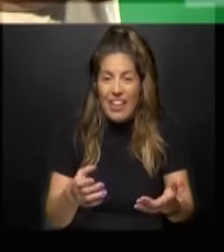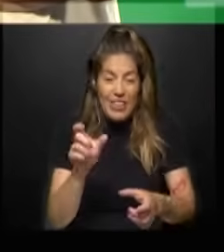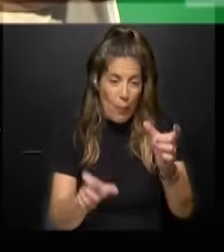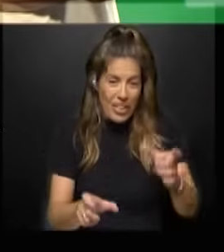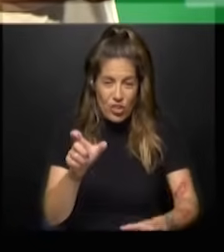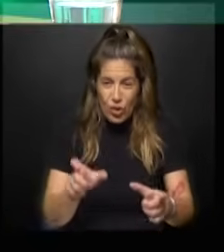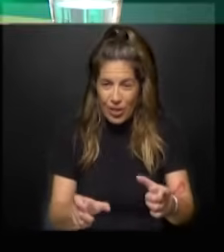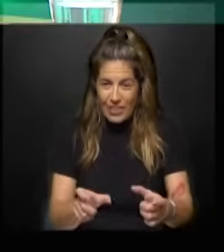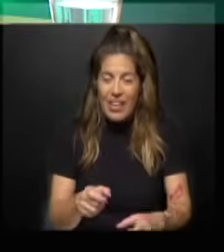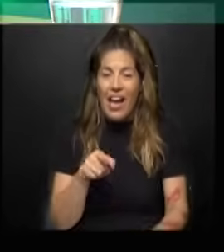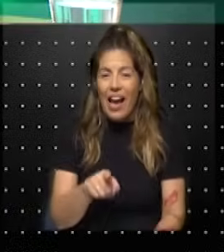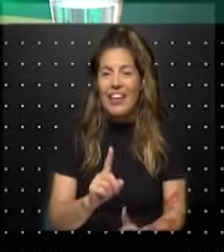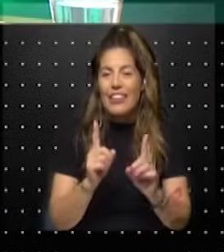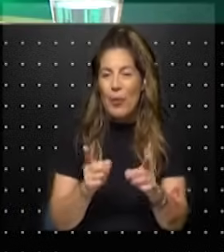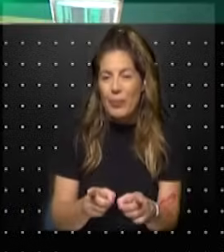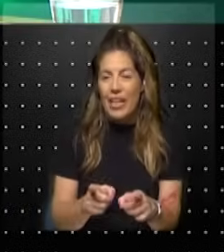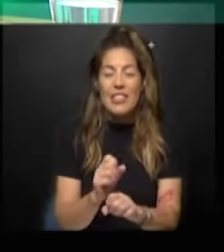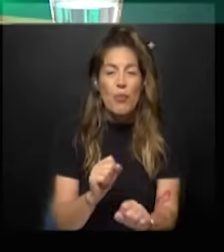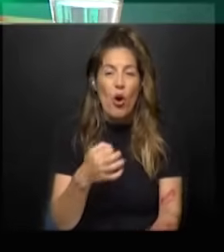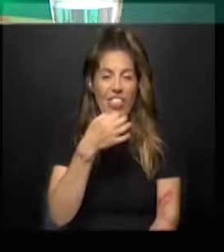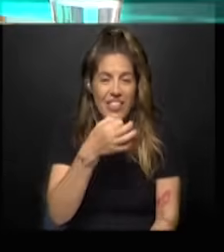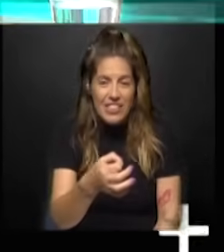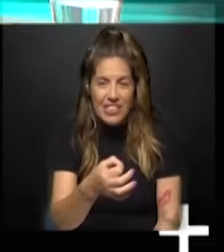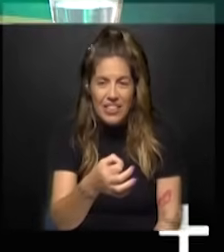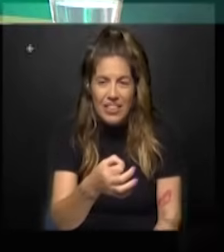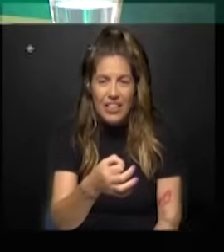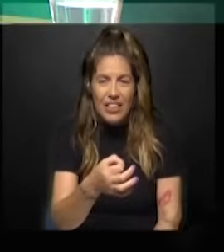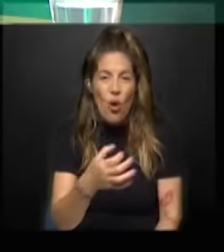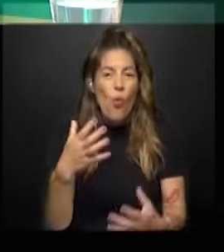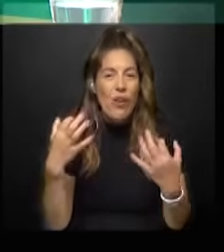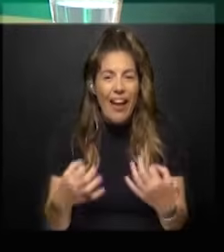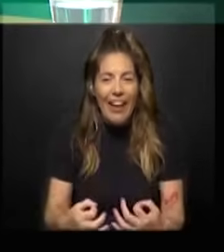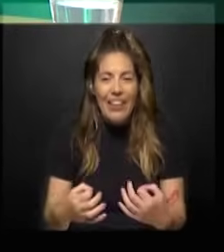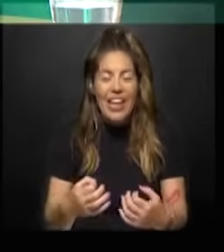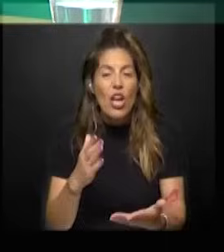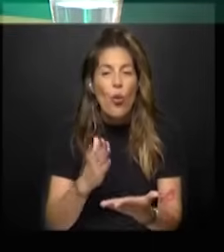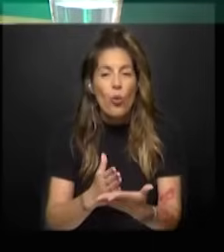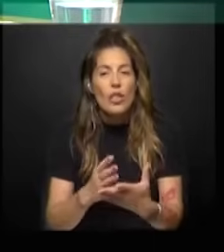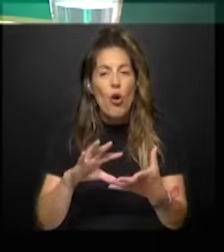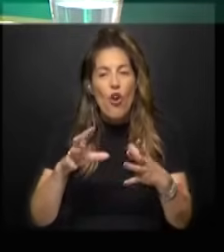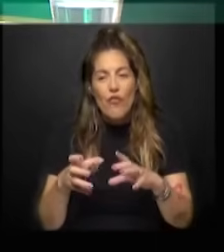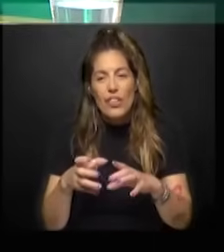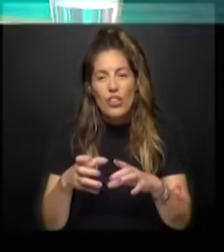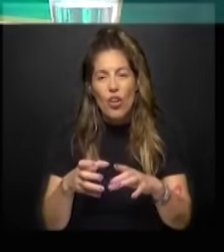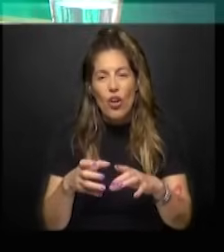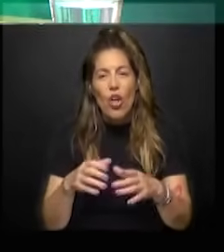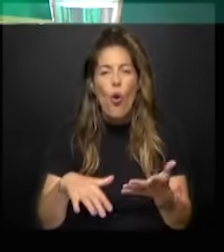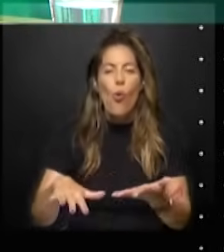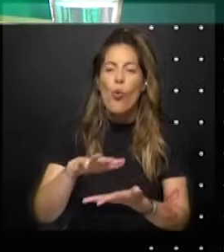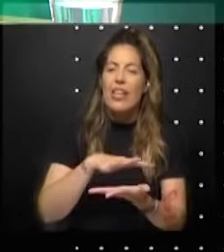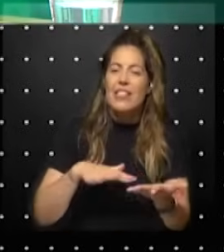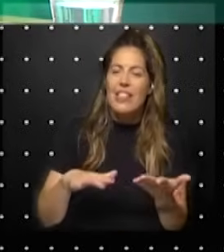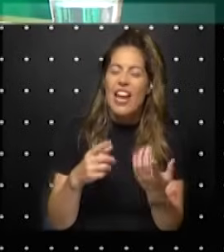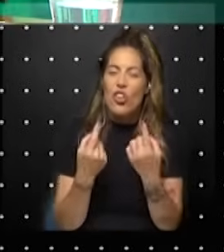civilización. Sí, hay también ahí, Leo, se puede decir una realidad en este último conflicto de un escenario